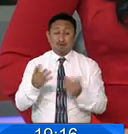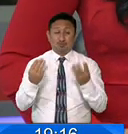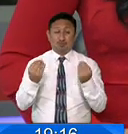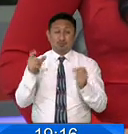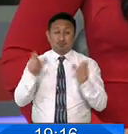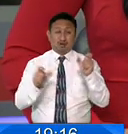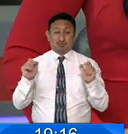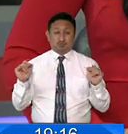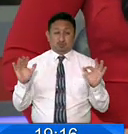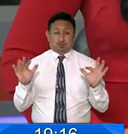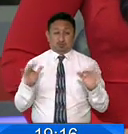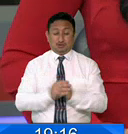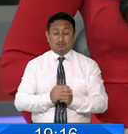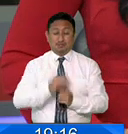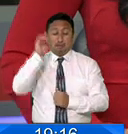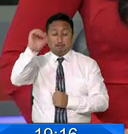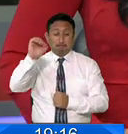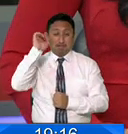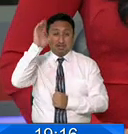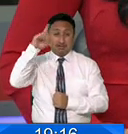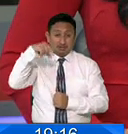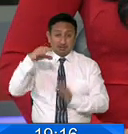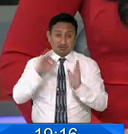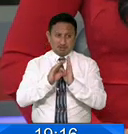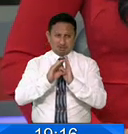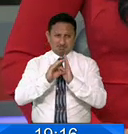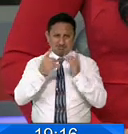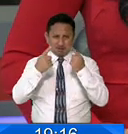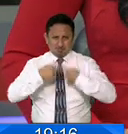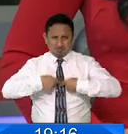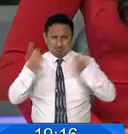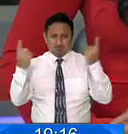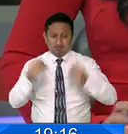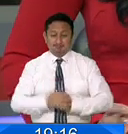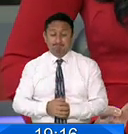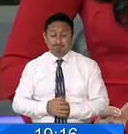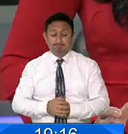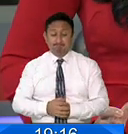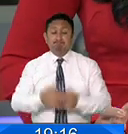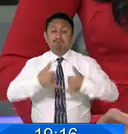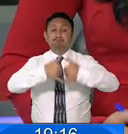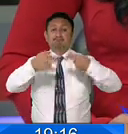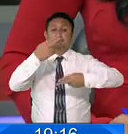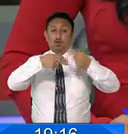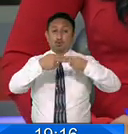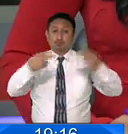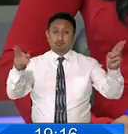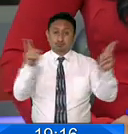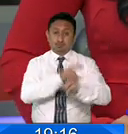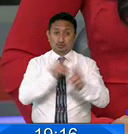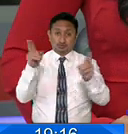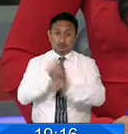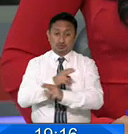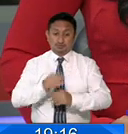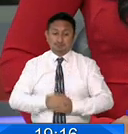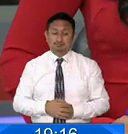videos se viralizaron en las redes sociales. Varios locales comerciales fueron clausurados en los